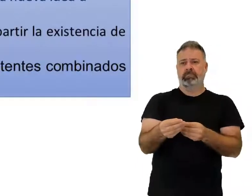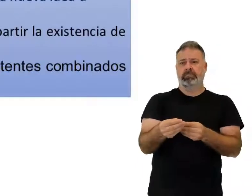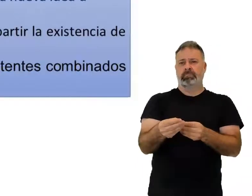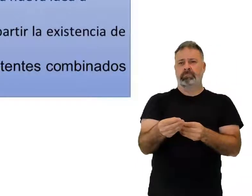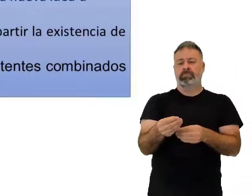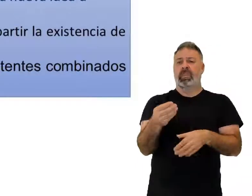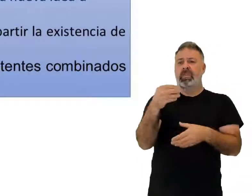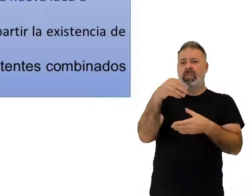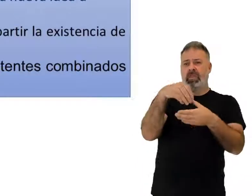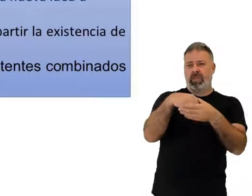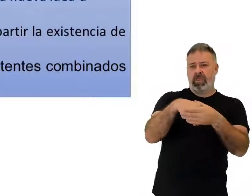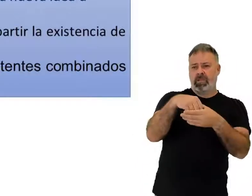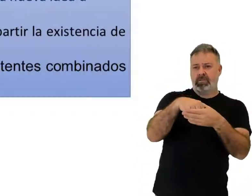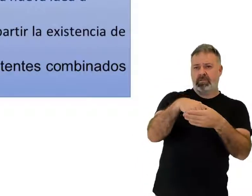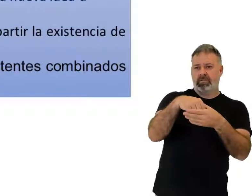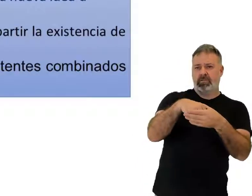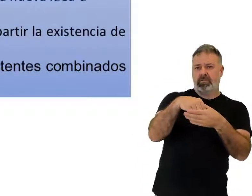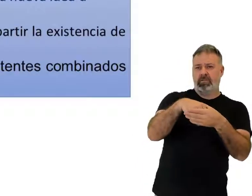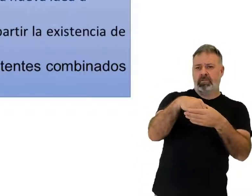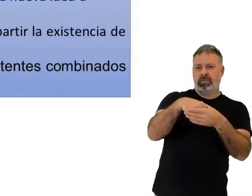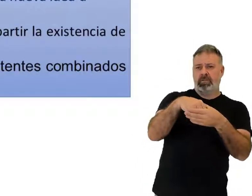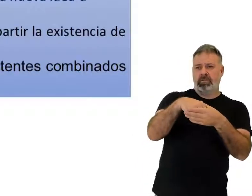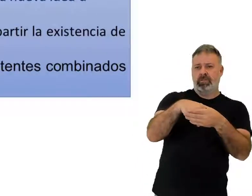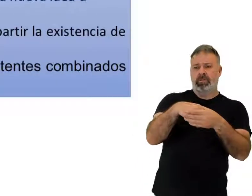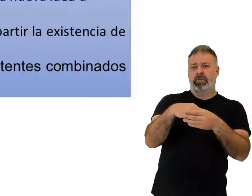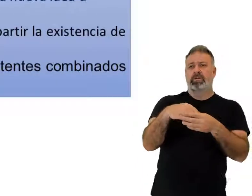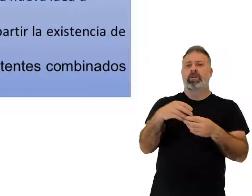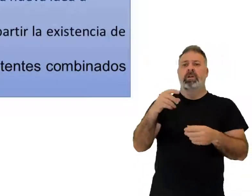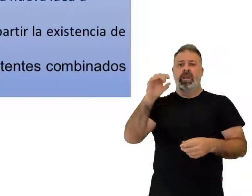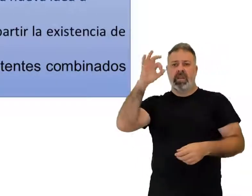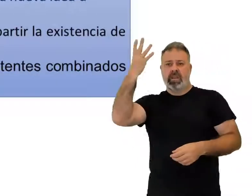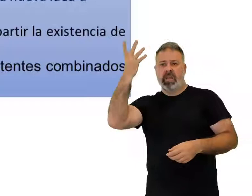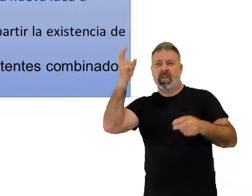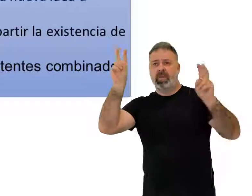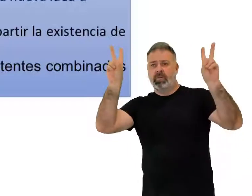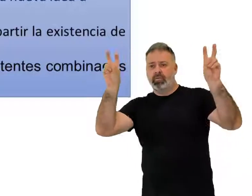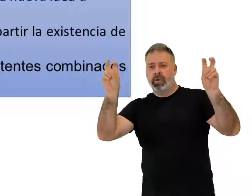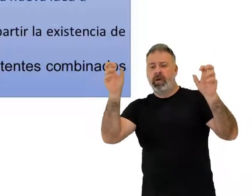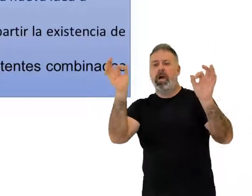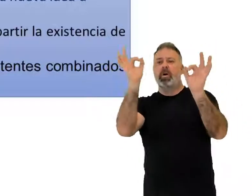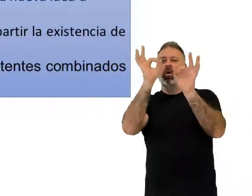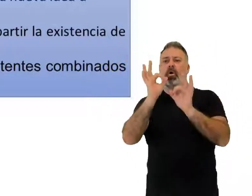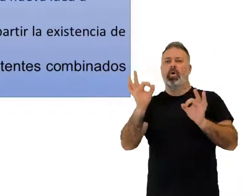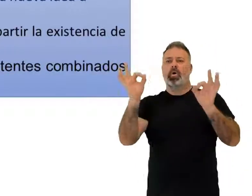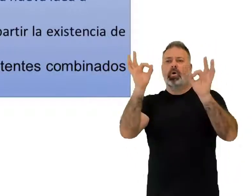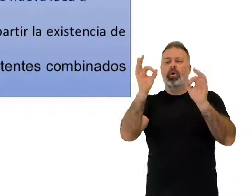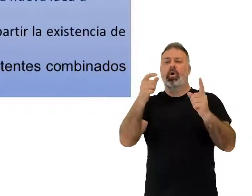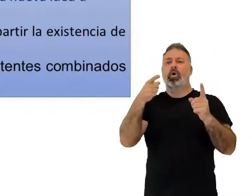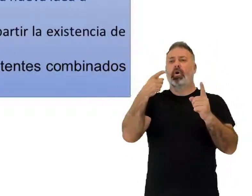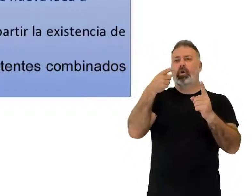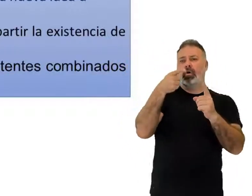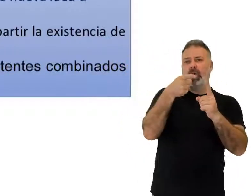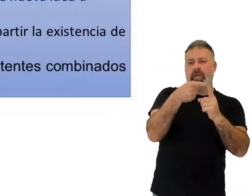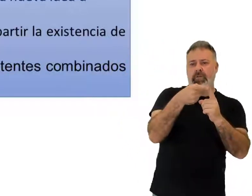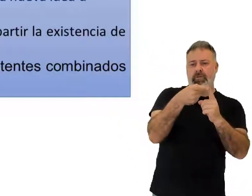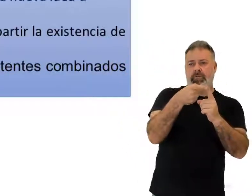de introducción de una nueva idea u objeto a una cultura.